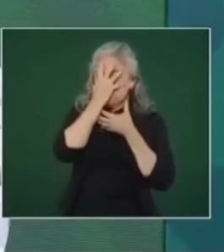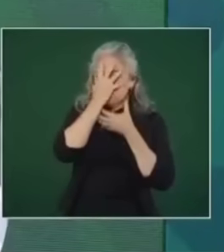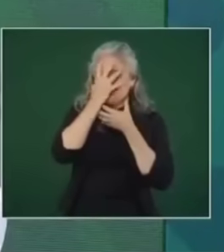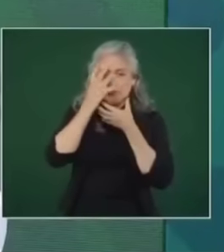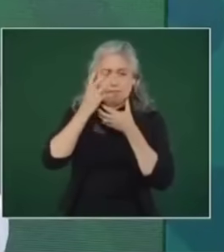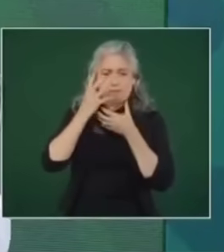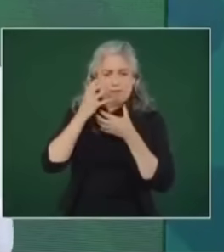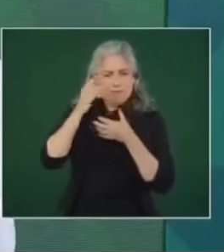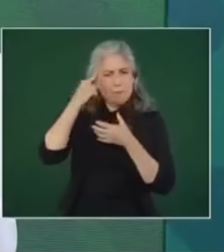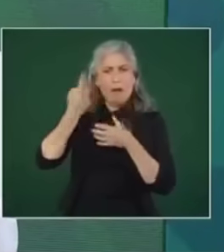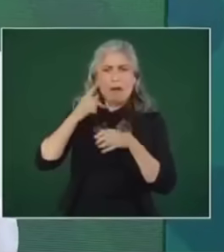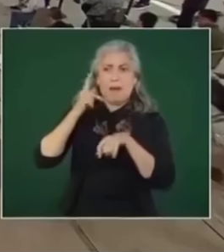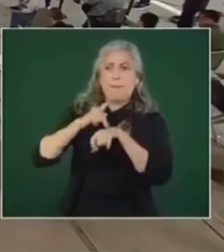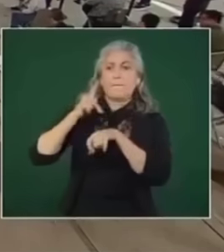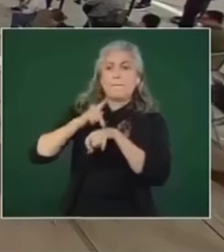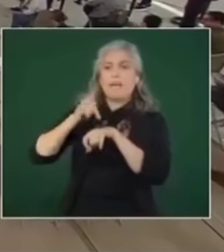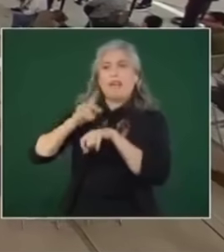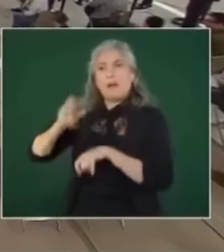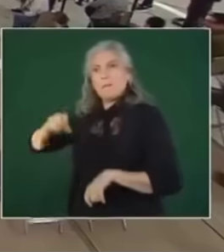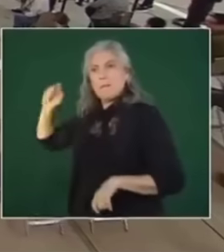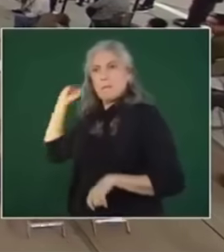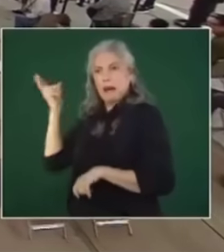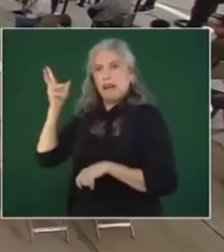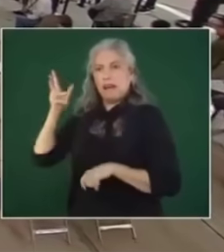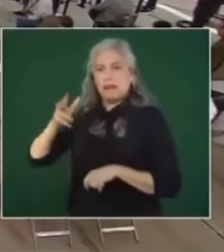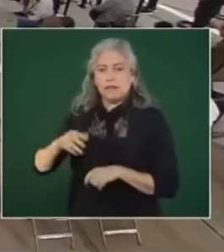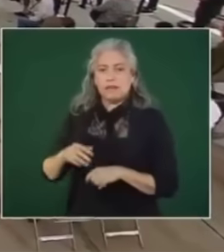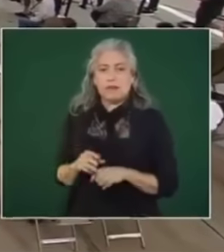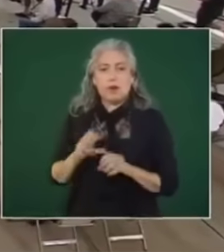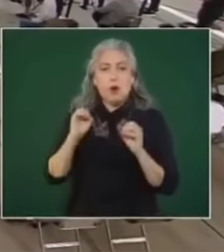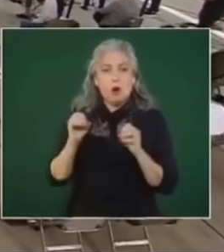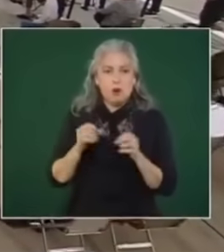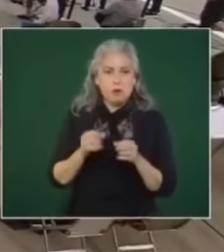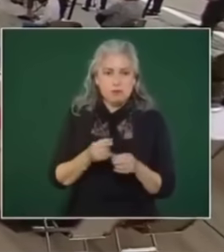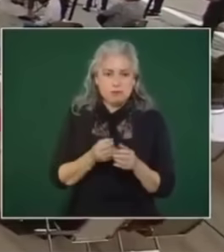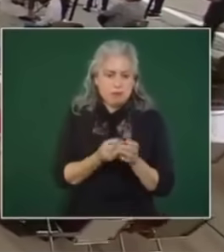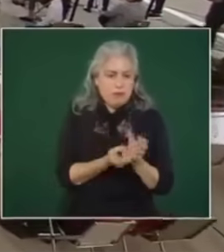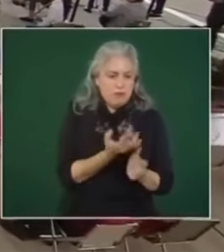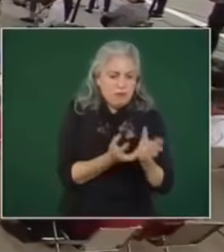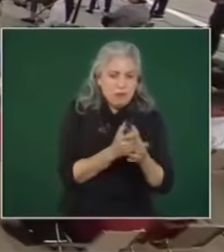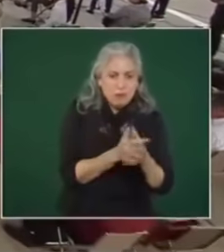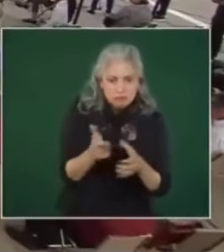a tirar piedras con sopletes,